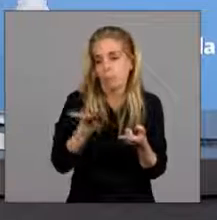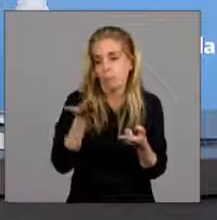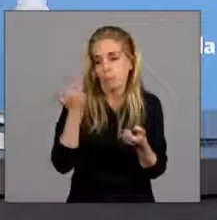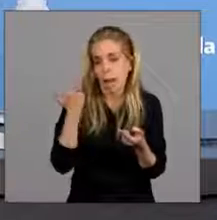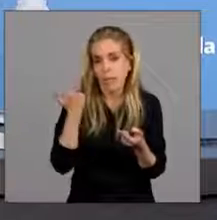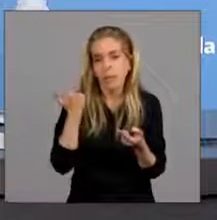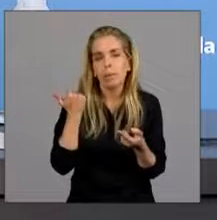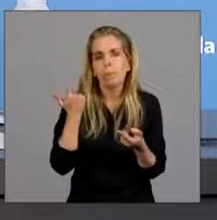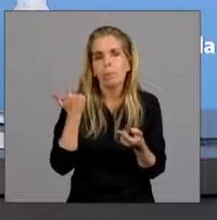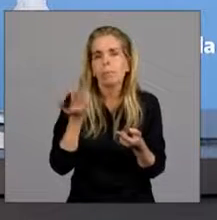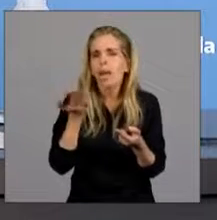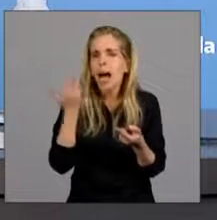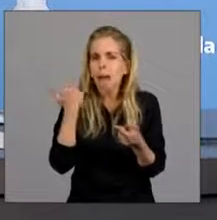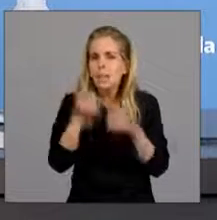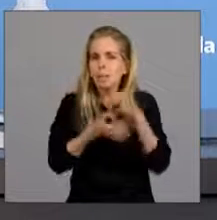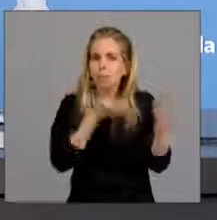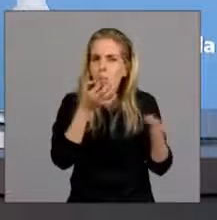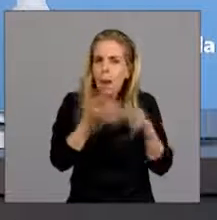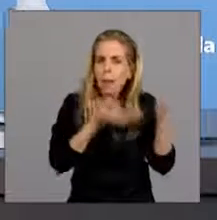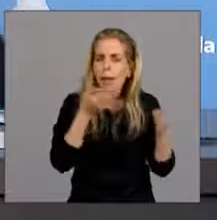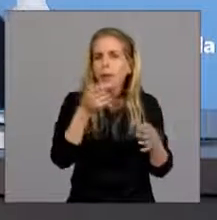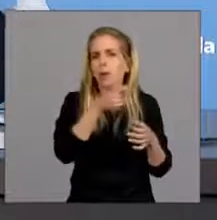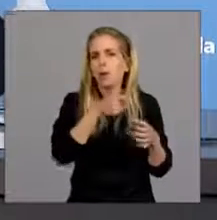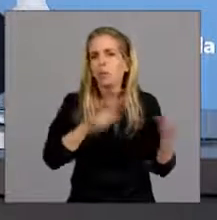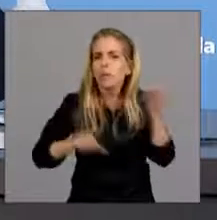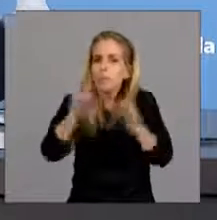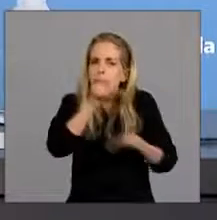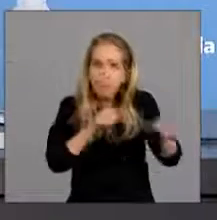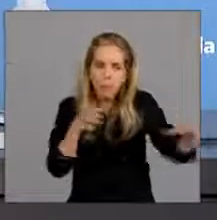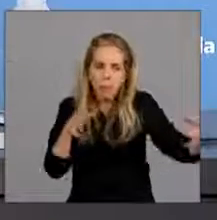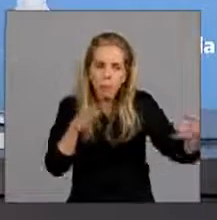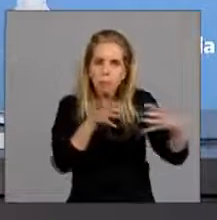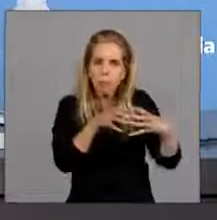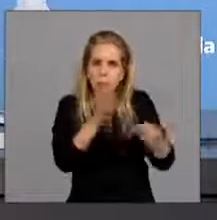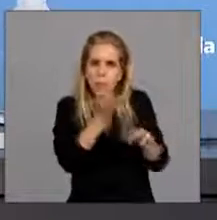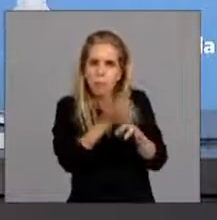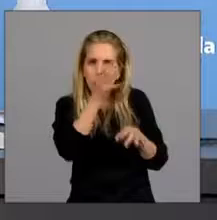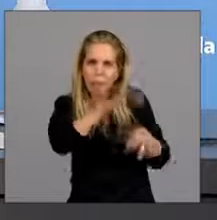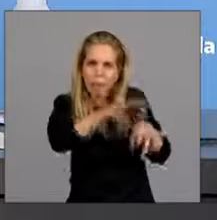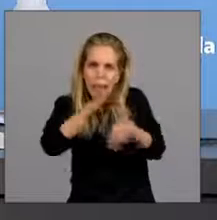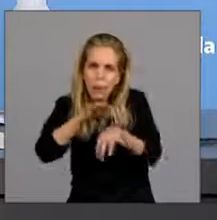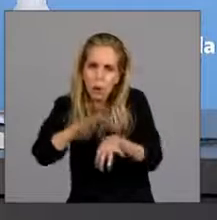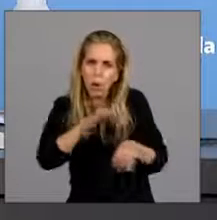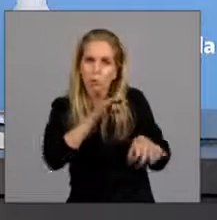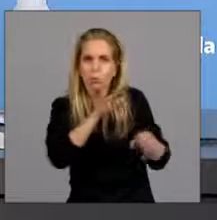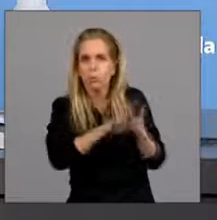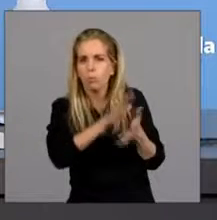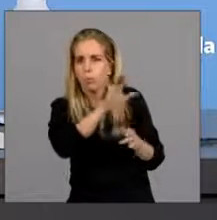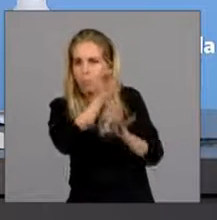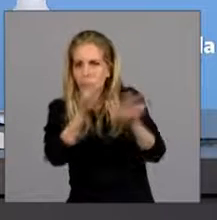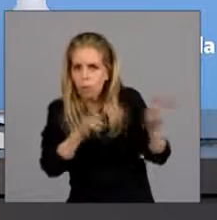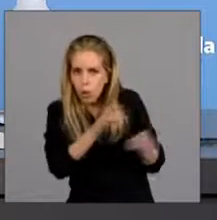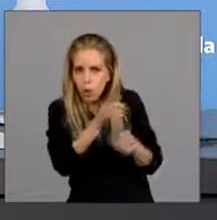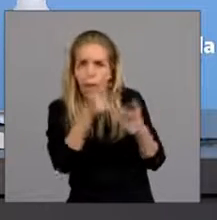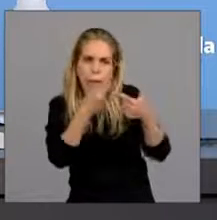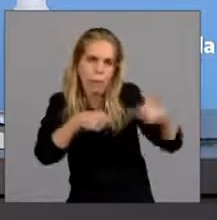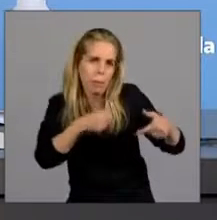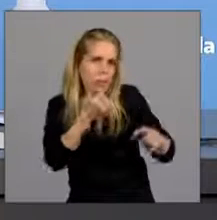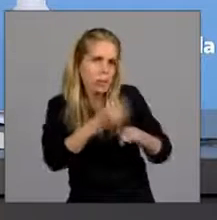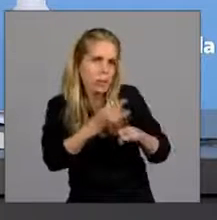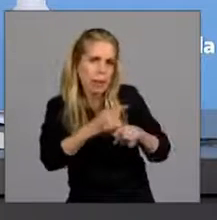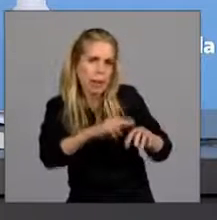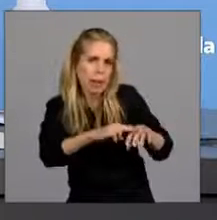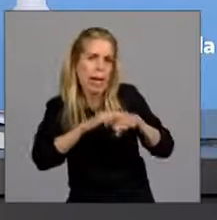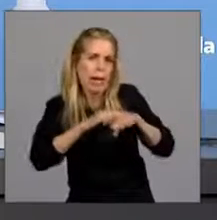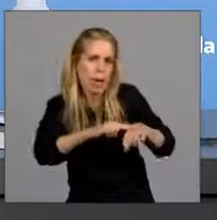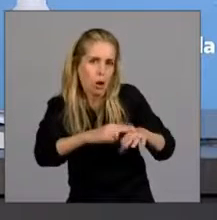Ayer yo lo estuve hablando con los científicos, los epidemiólogos que siempre nos asesoran, y